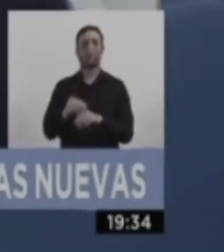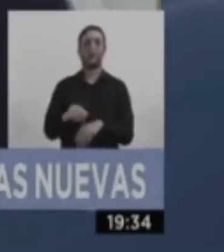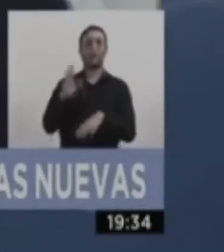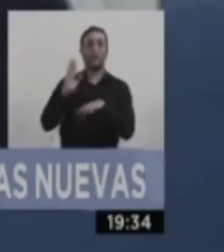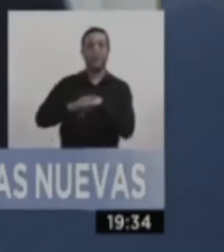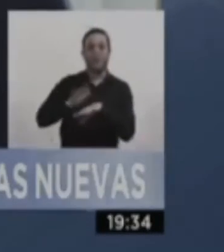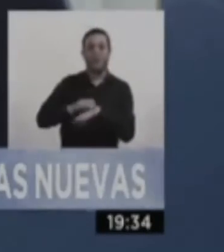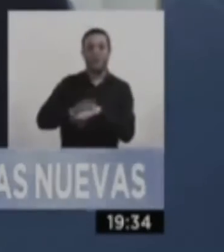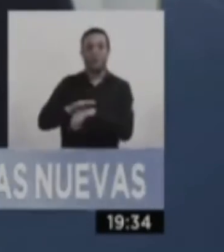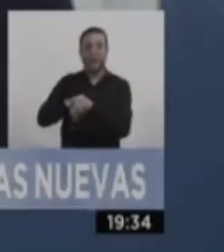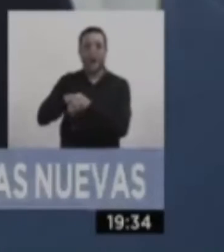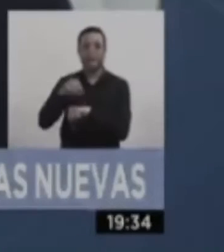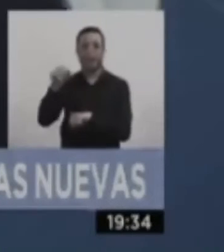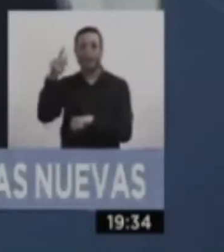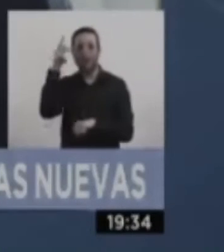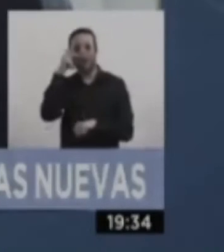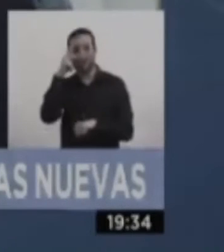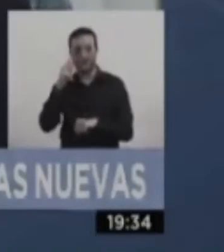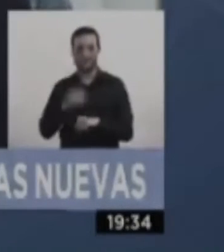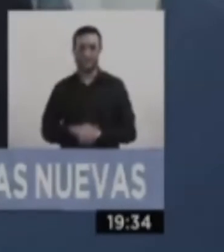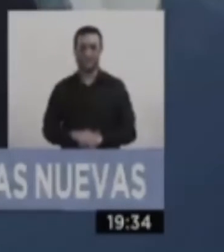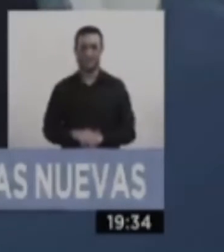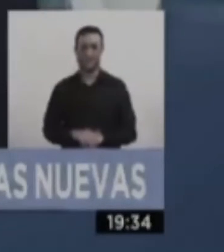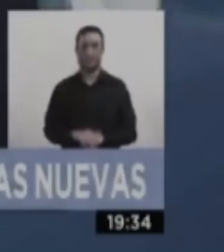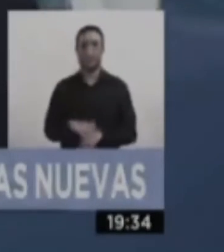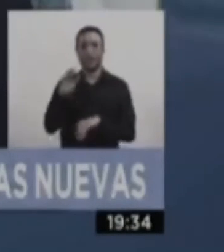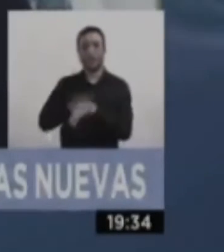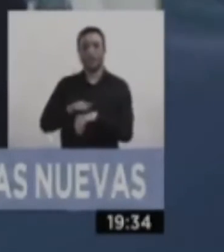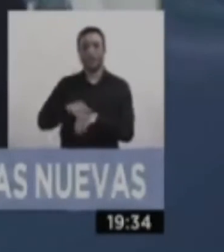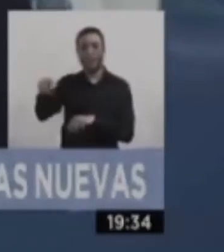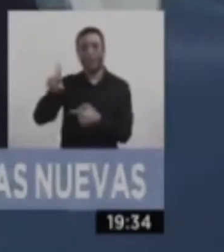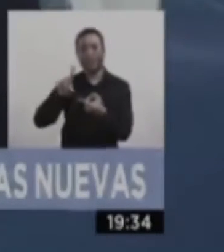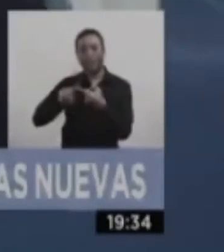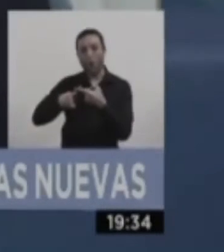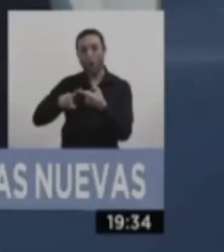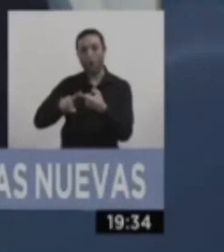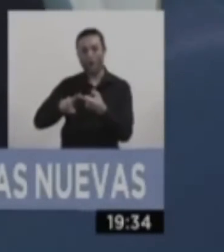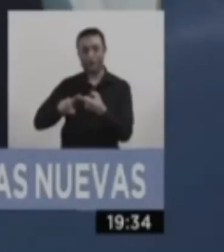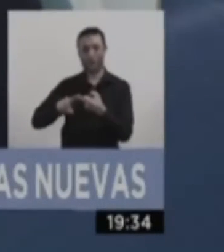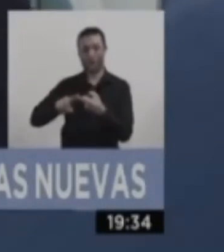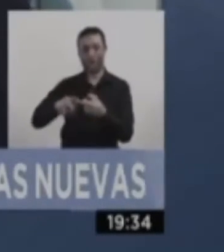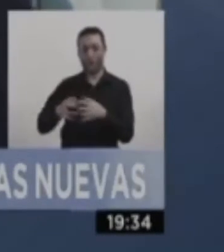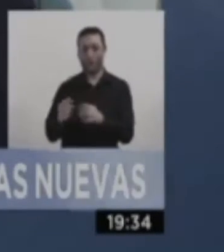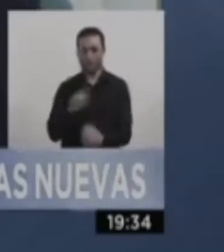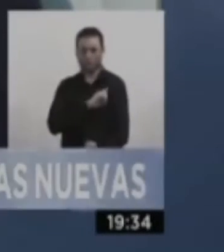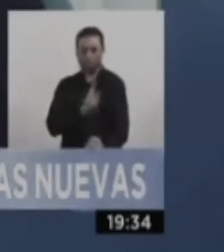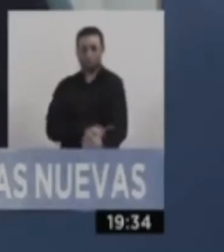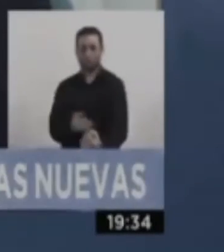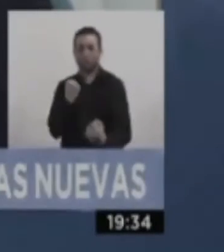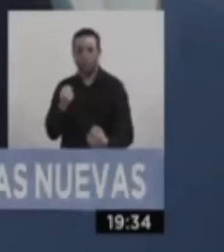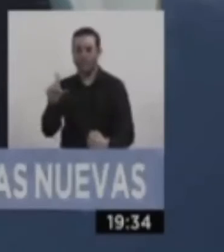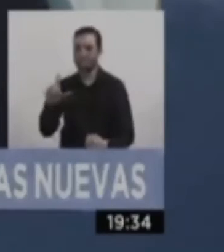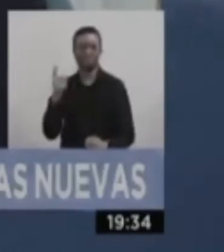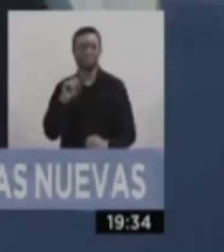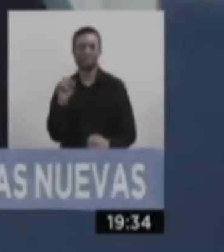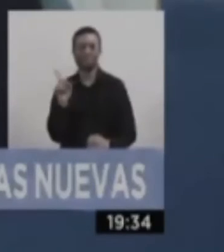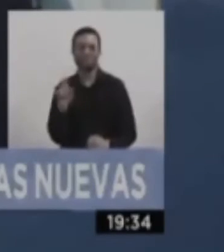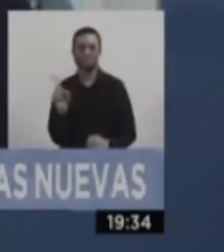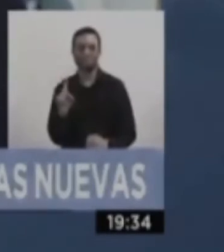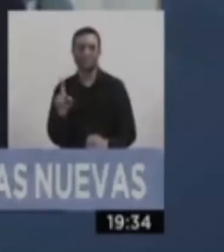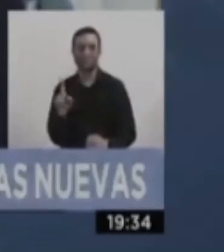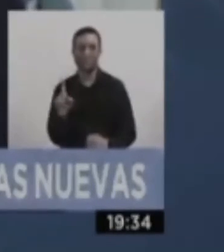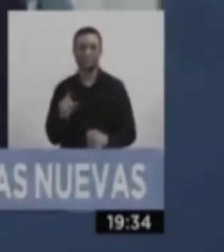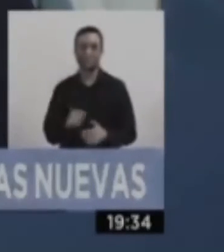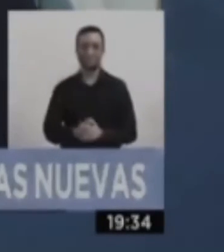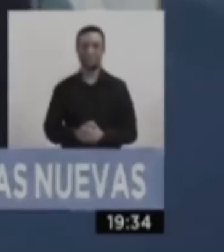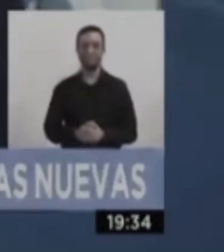del círculo áulico del poder ni nunca lo formó. Integran los empresarios top de la Argentina, muchos de